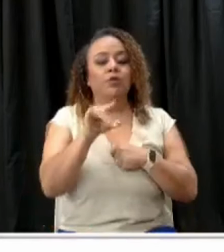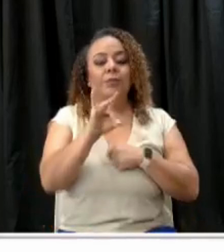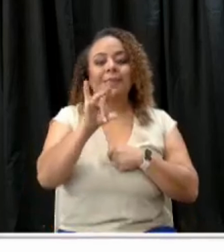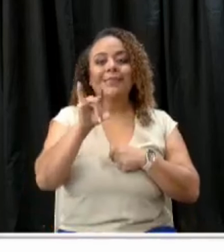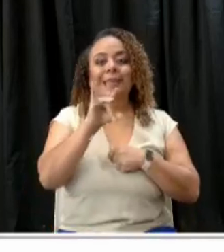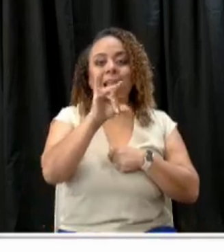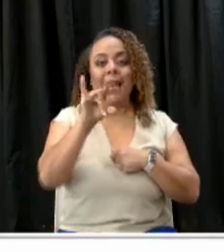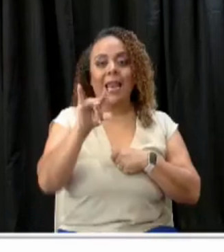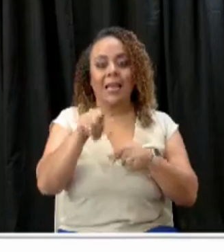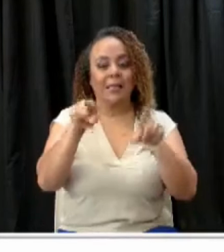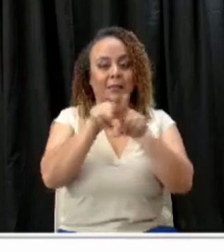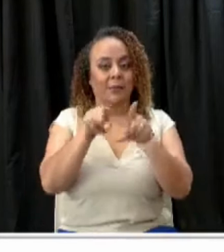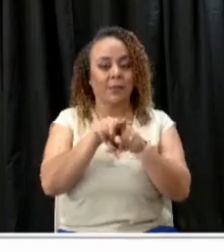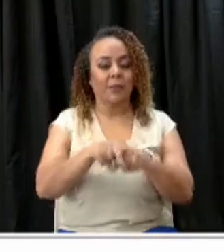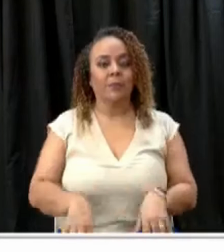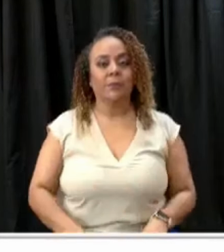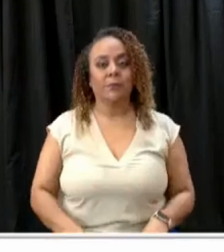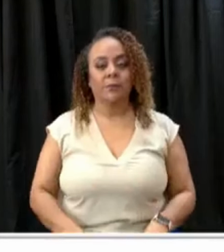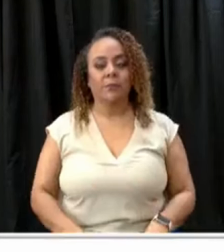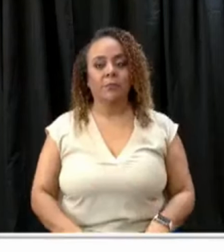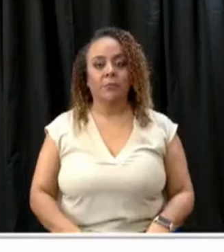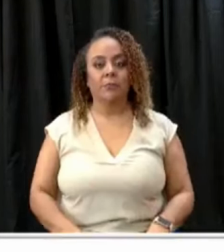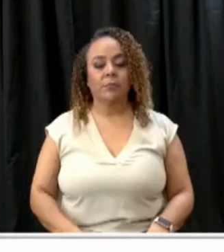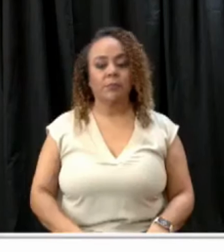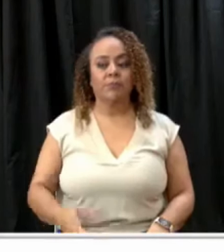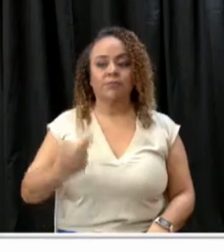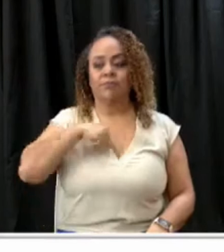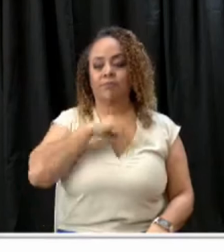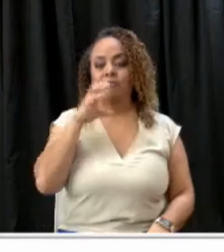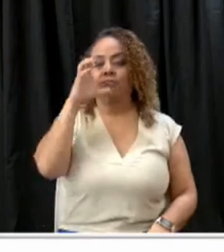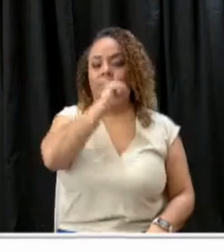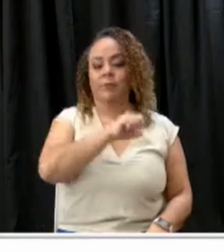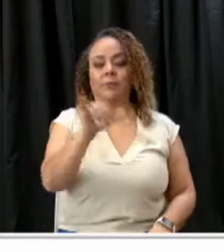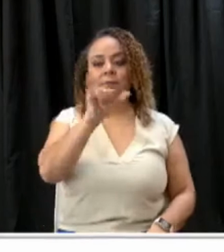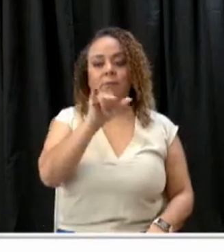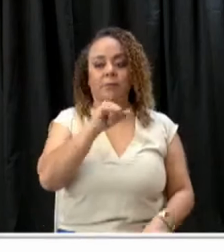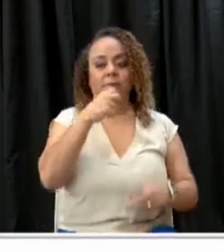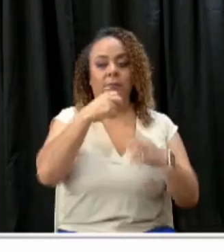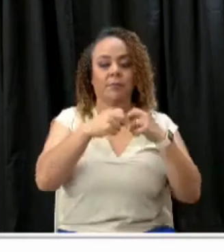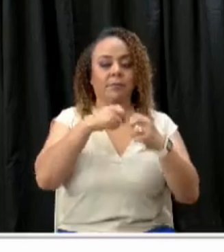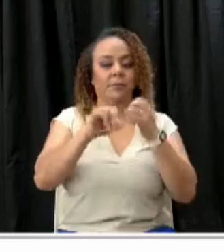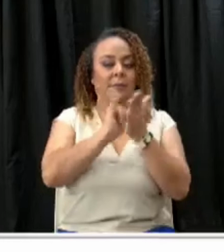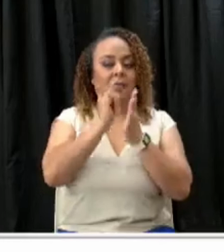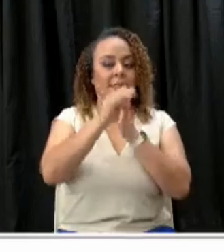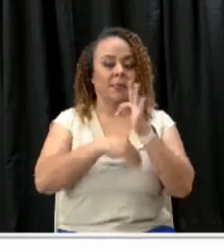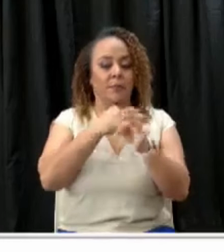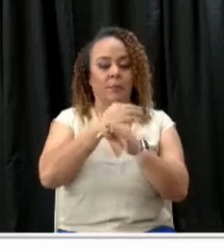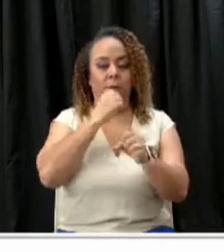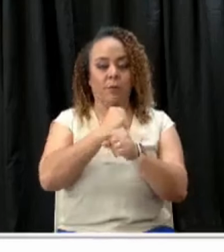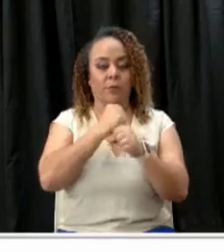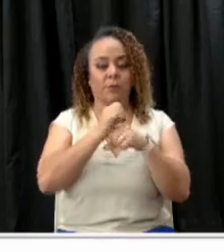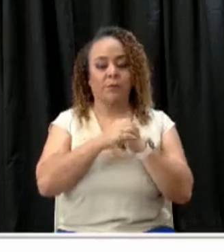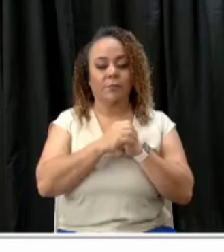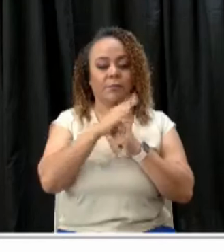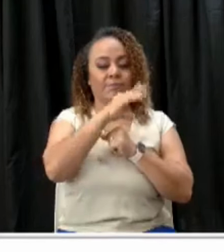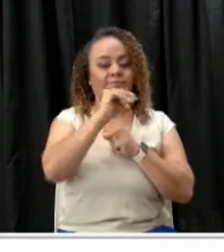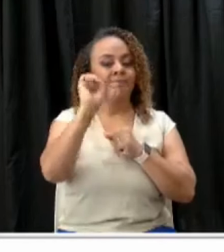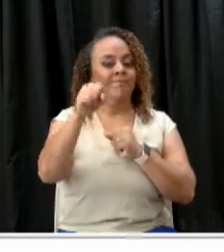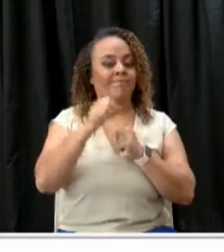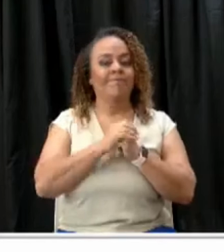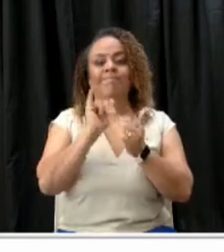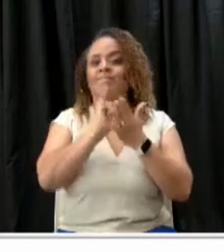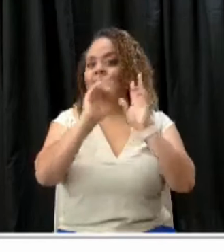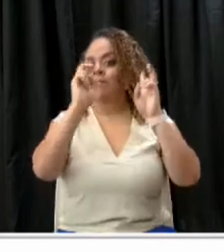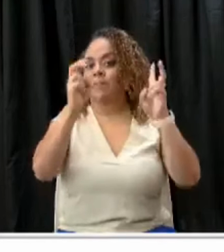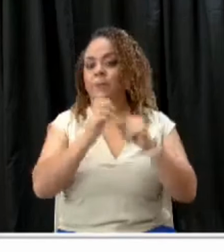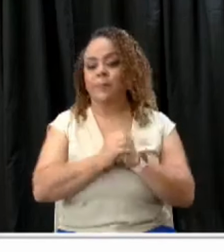minas salineras, hemos detectado también problemas en este tipo de ocupaciones y sí, es ese tema